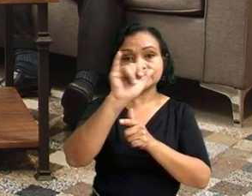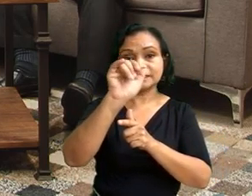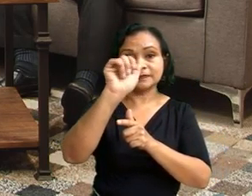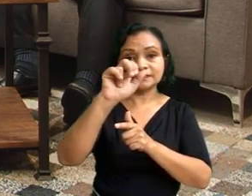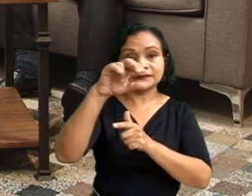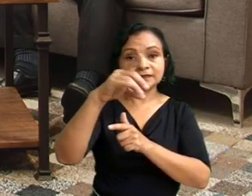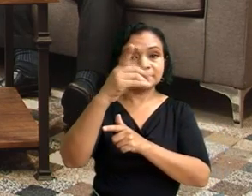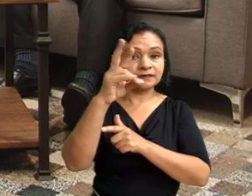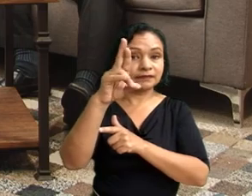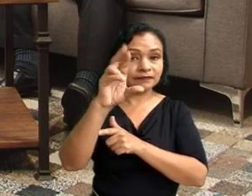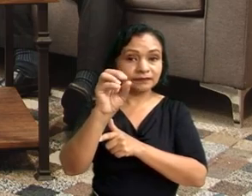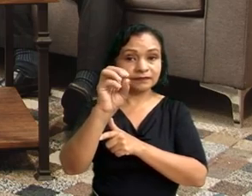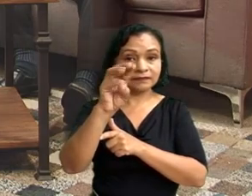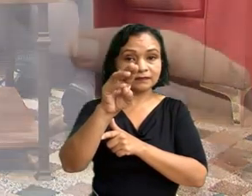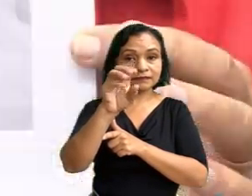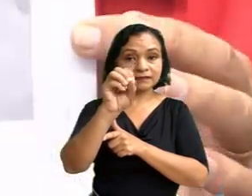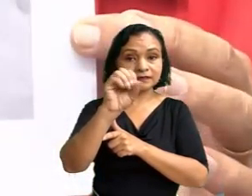seré